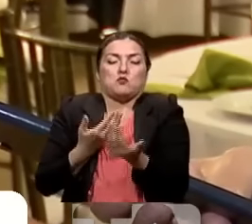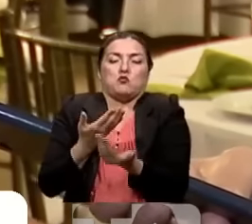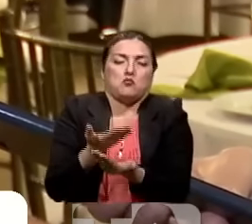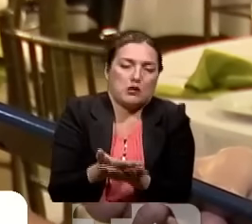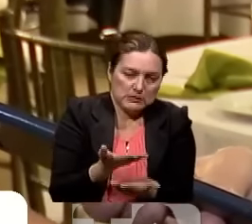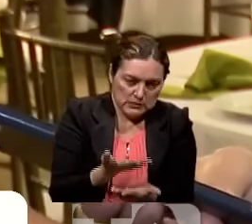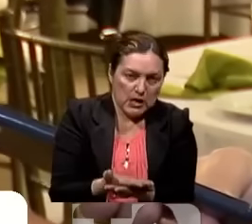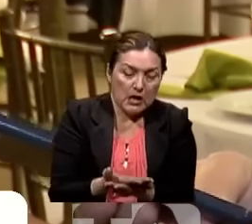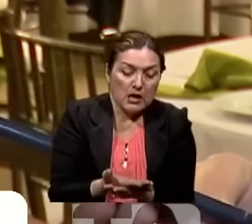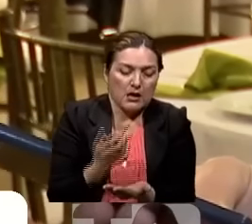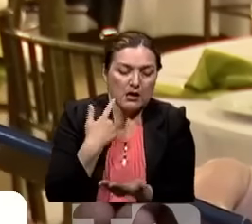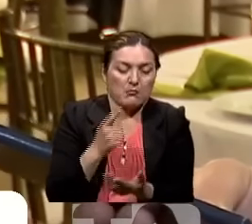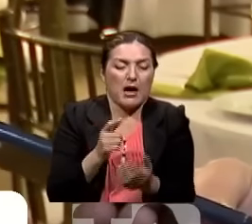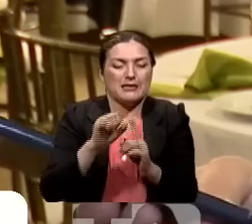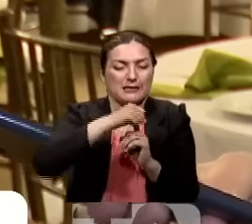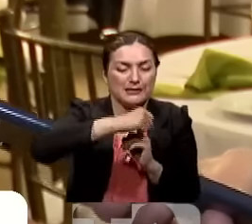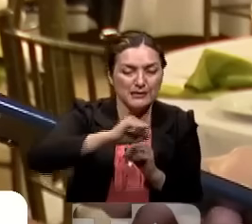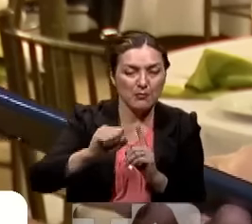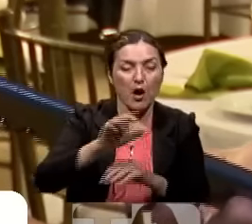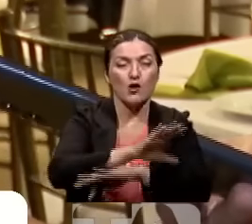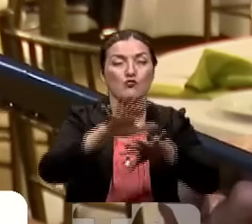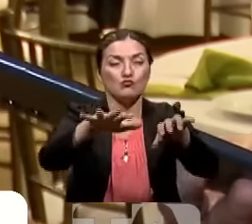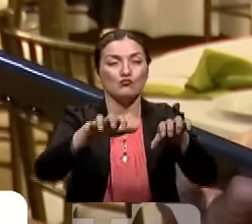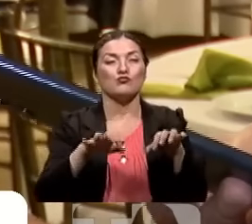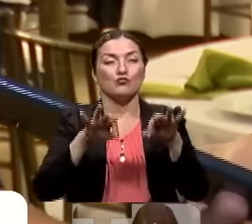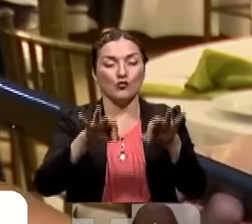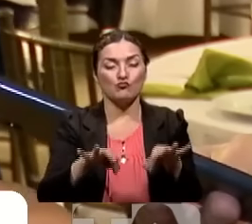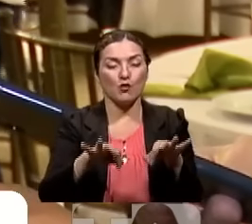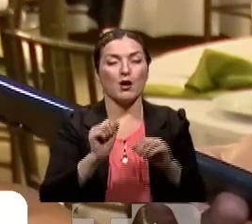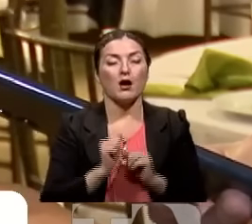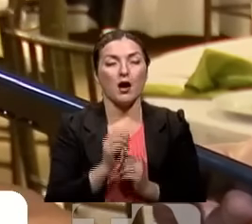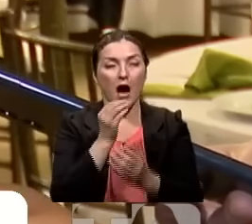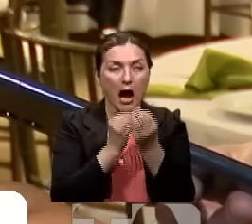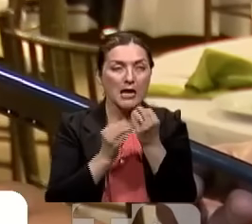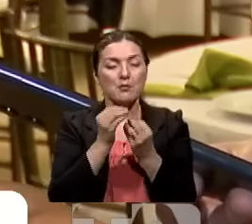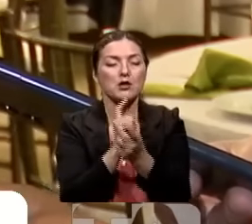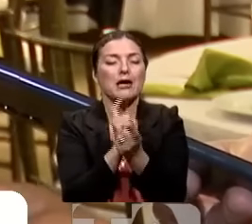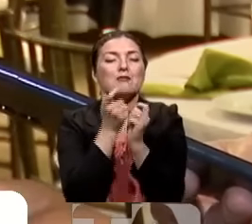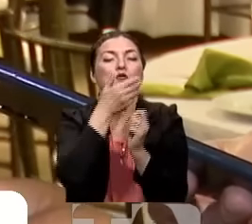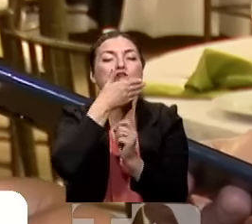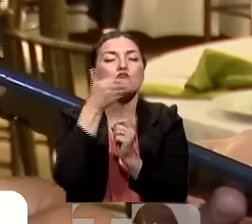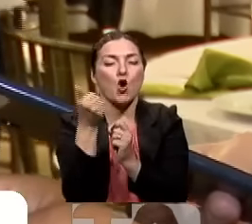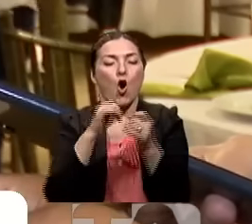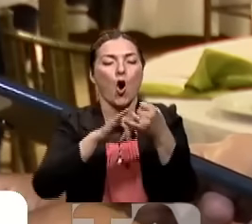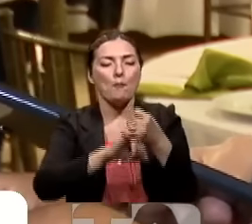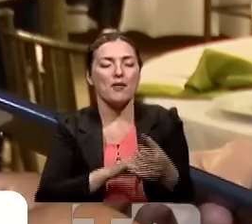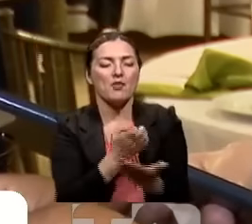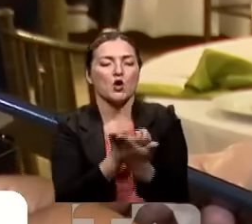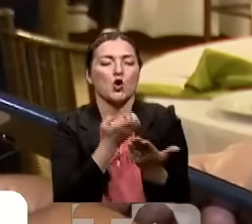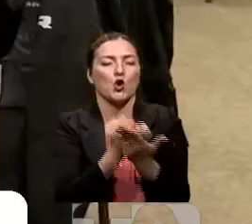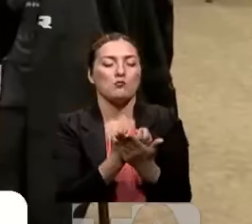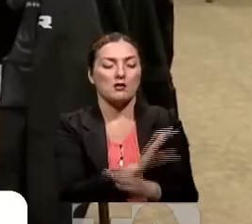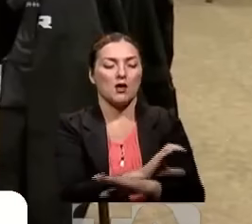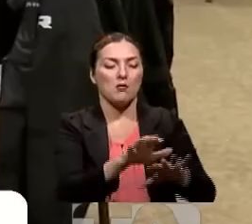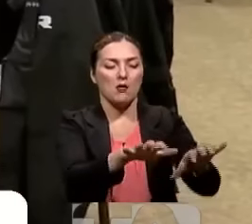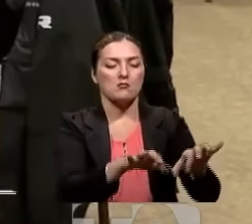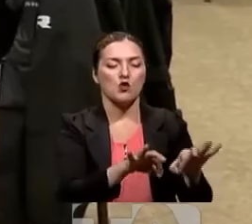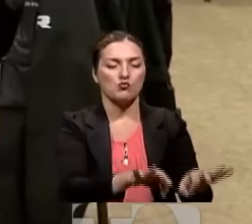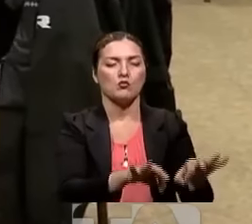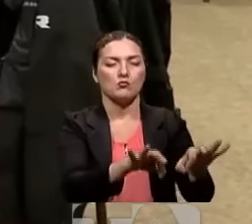es transitar el sistema agrícola y alimentario hacia formas que sean mucho más sostenibles como la agroecología. ¿Pero